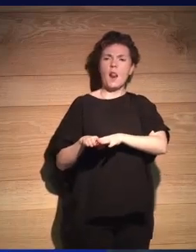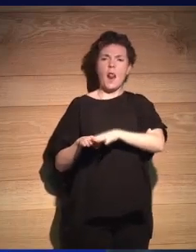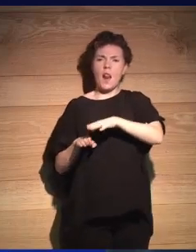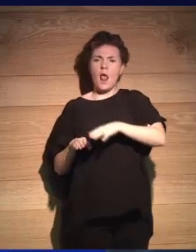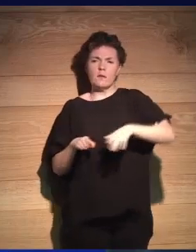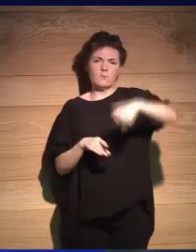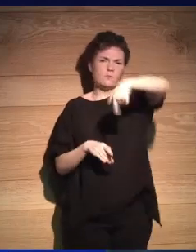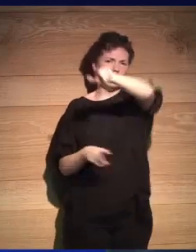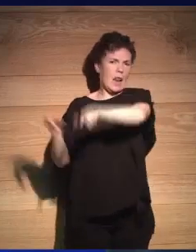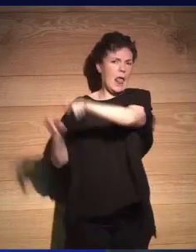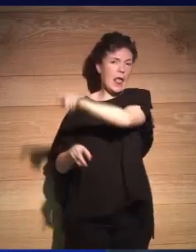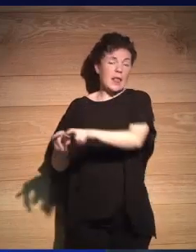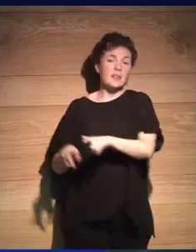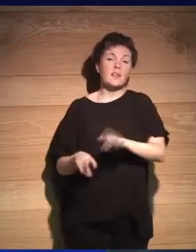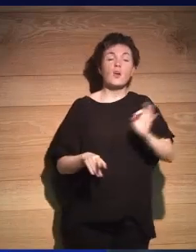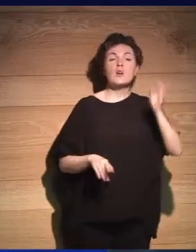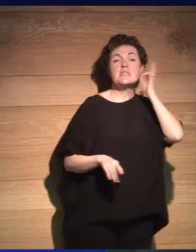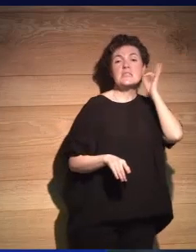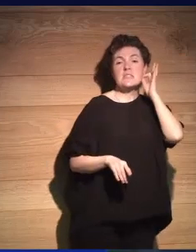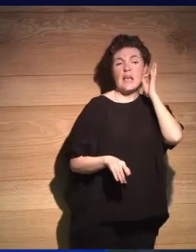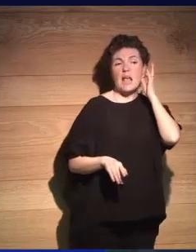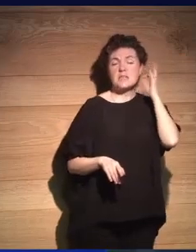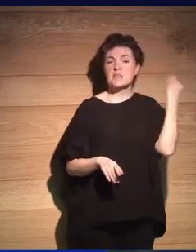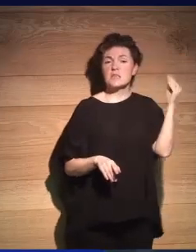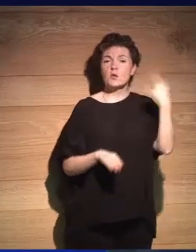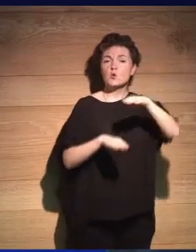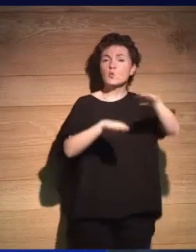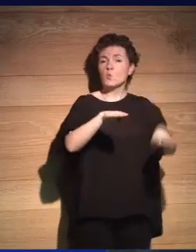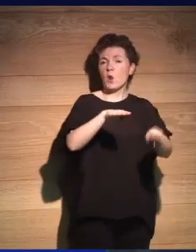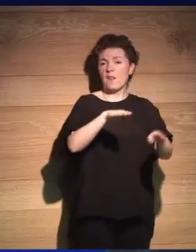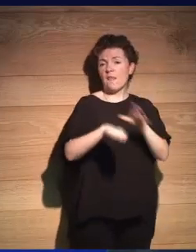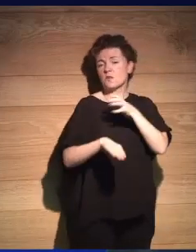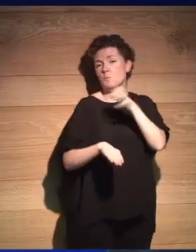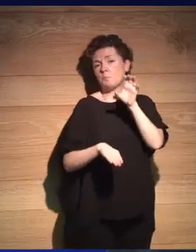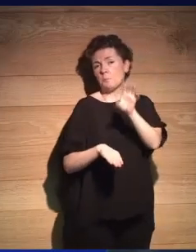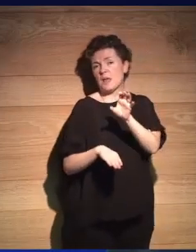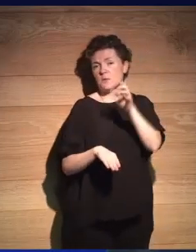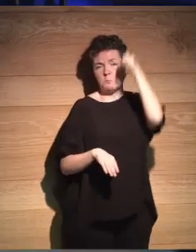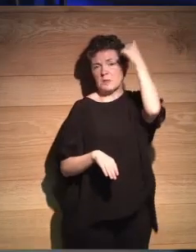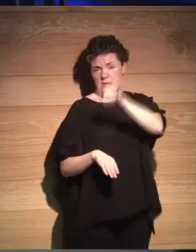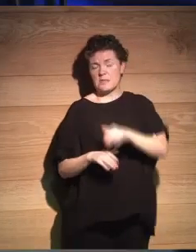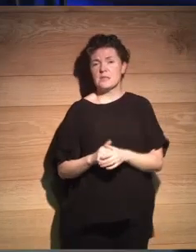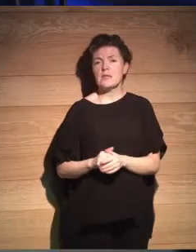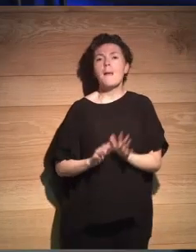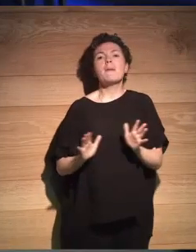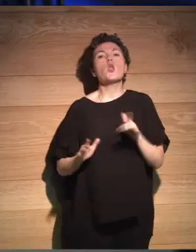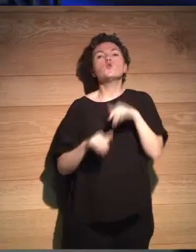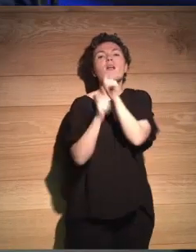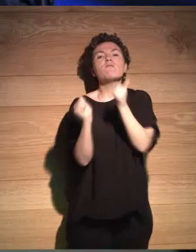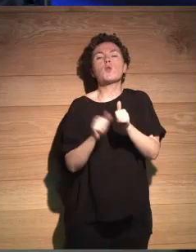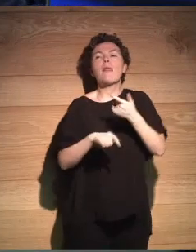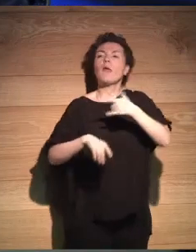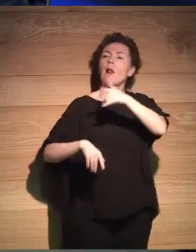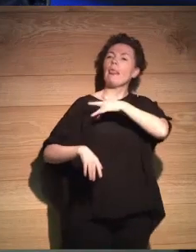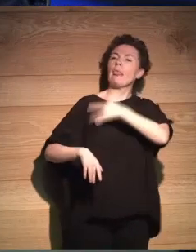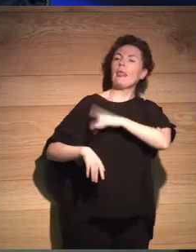el género humano y el de unas chicas que son subordinadas en un país mucho más machista. Pero no es una forma de